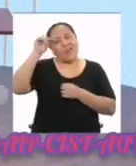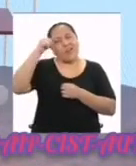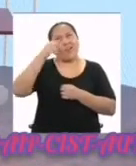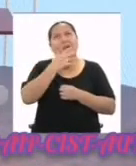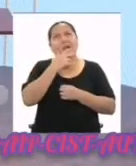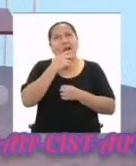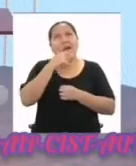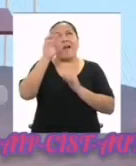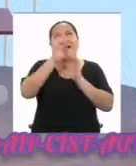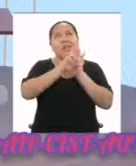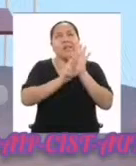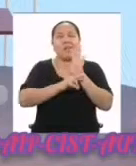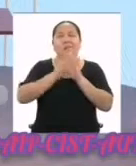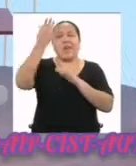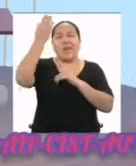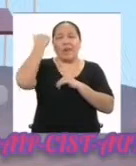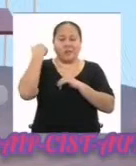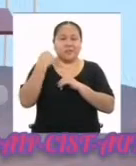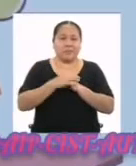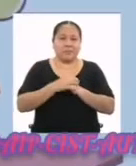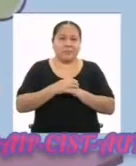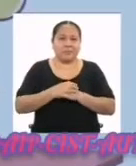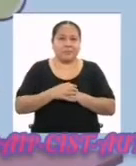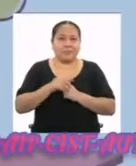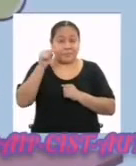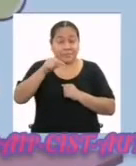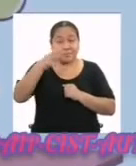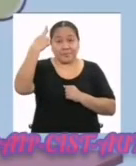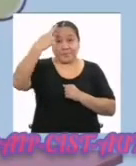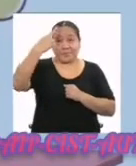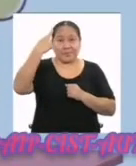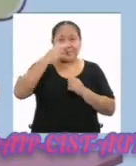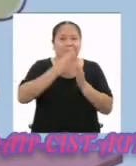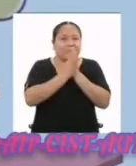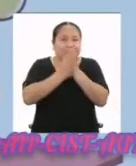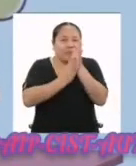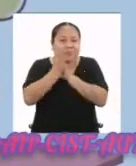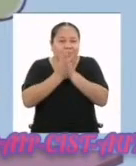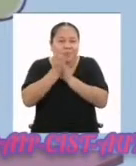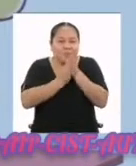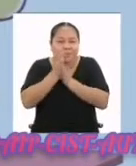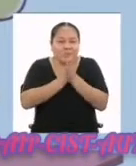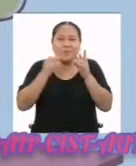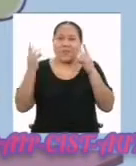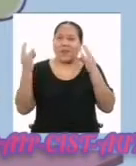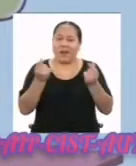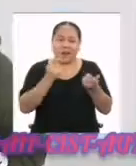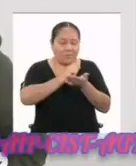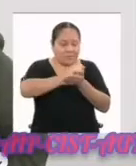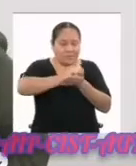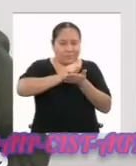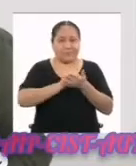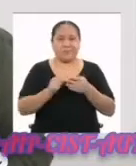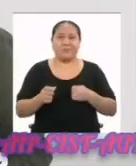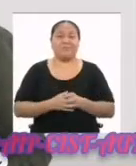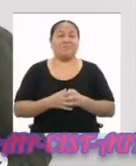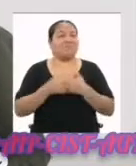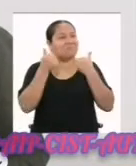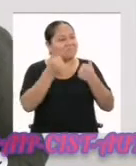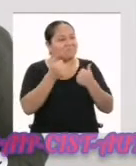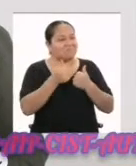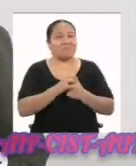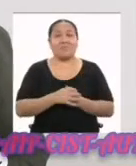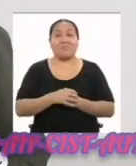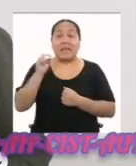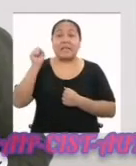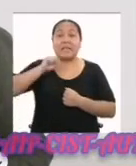hacer un reglamento para el cuidado de nuestros bosques. Por eso estoy ansioso por empezar a escribir. ¡Qué bueno, Jonathan! Es cierto